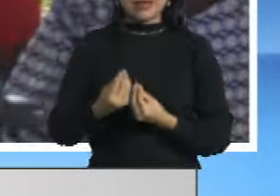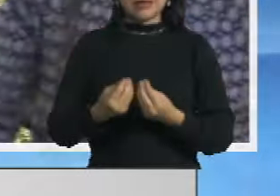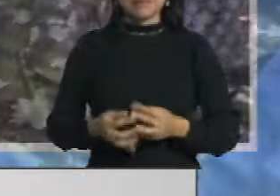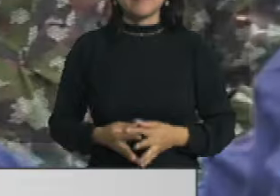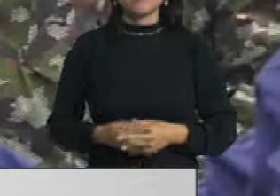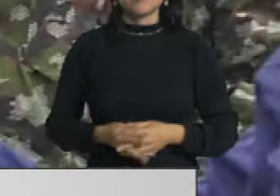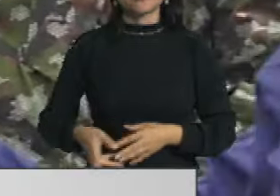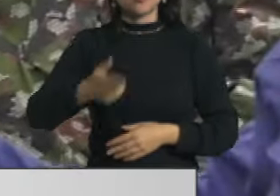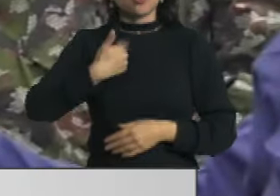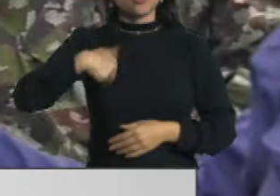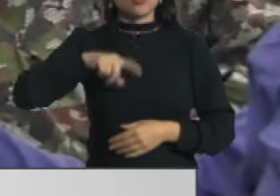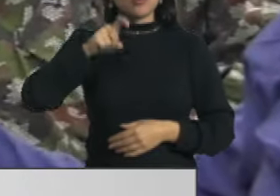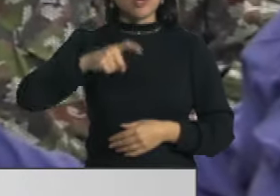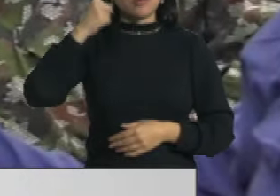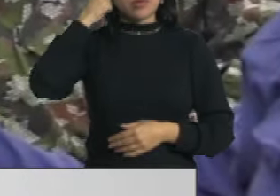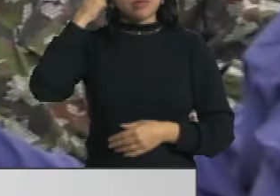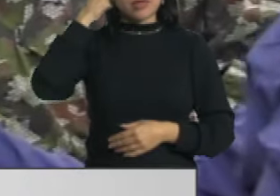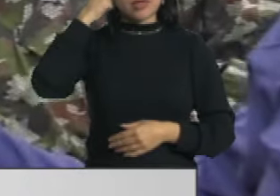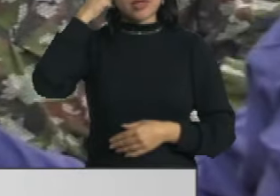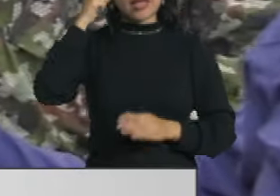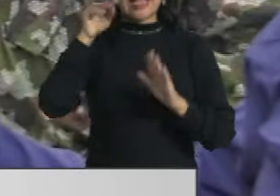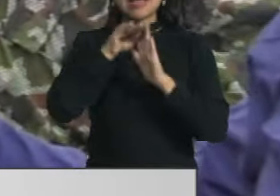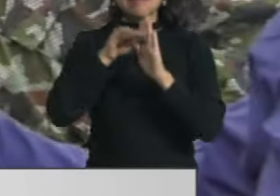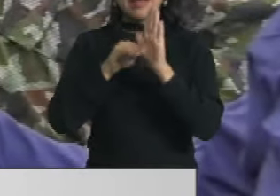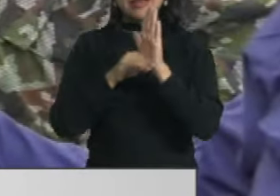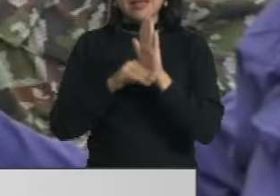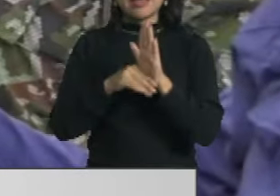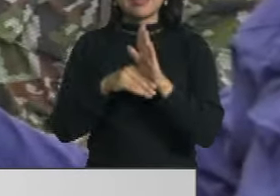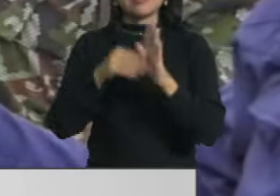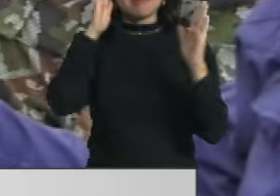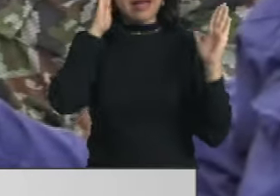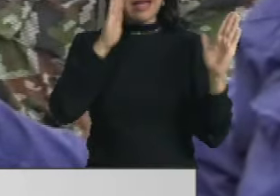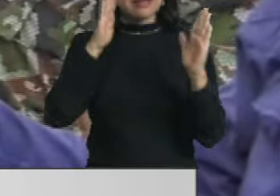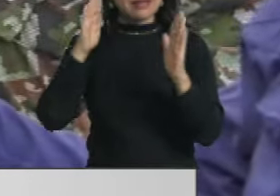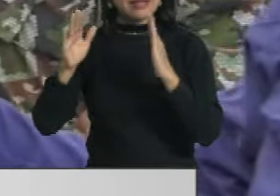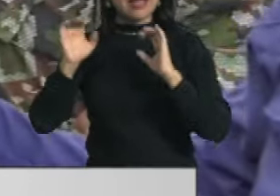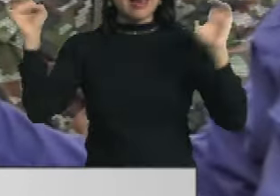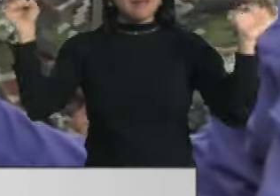momento, nosotros tenemos que pensar en medidas que sean para atender la emergencia en el